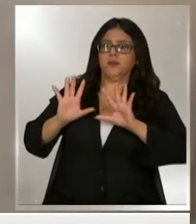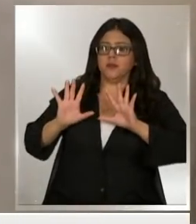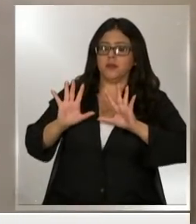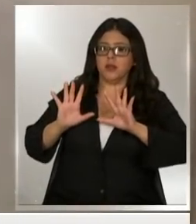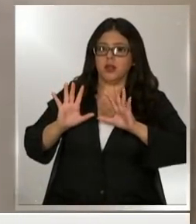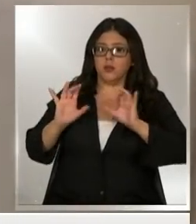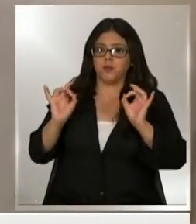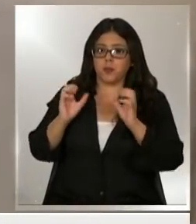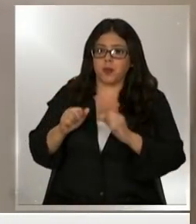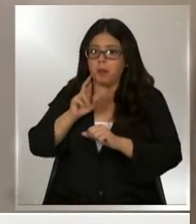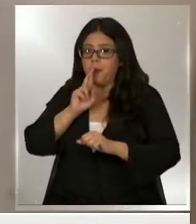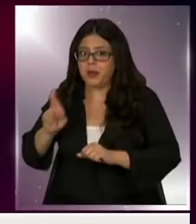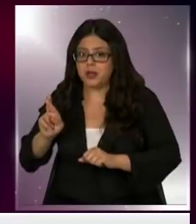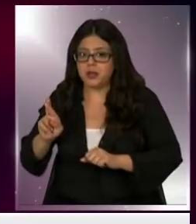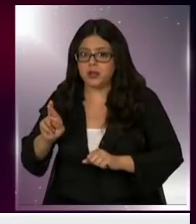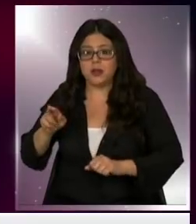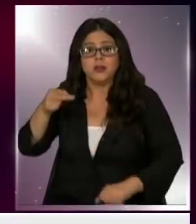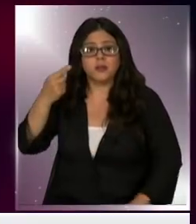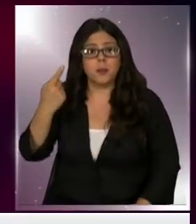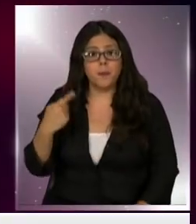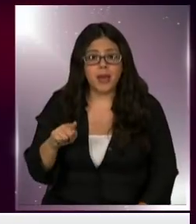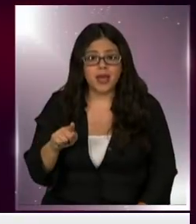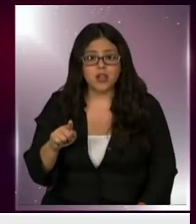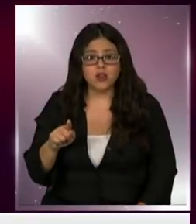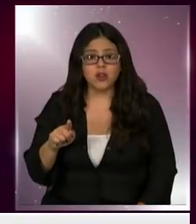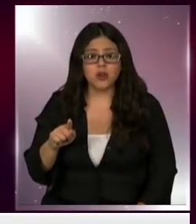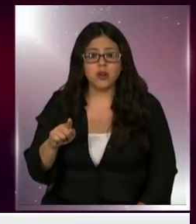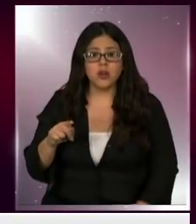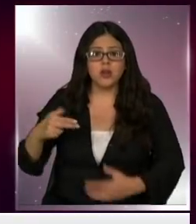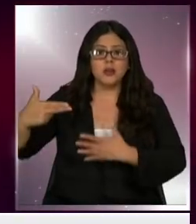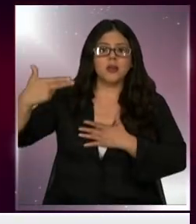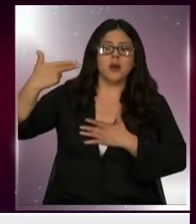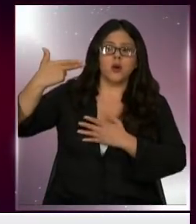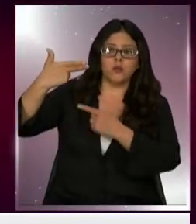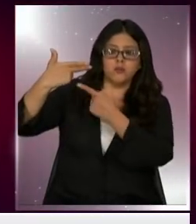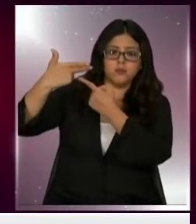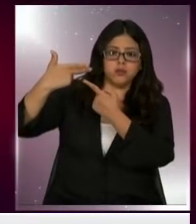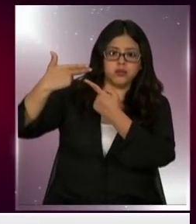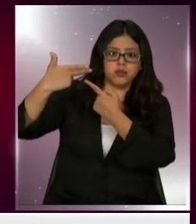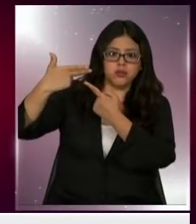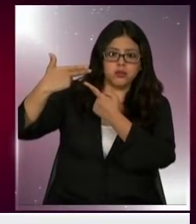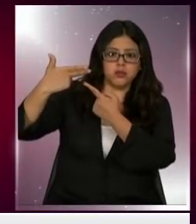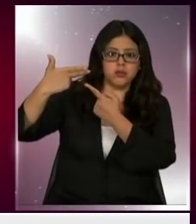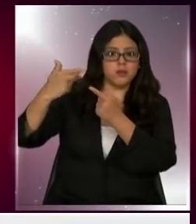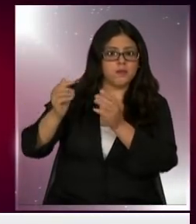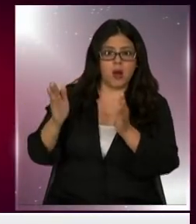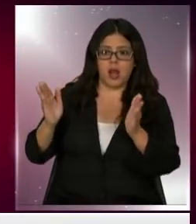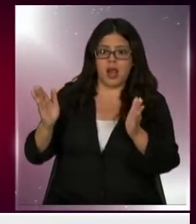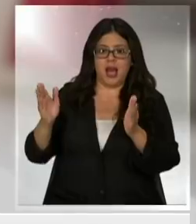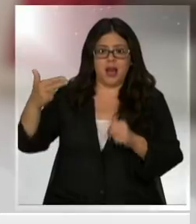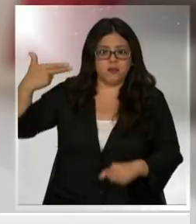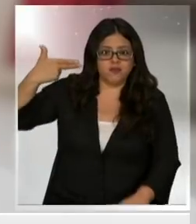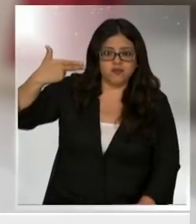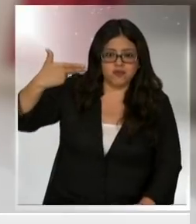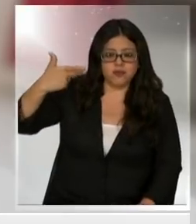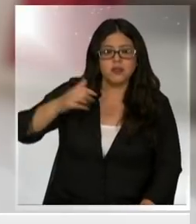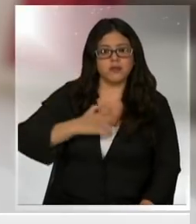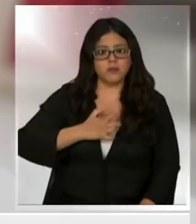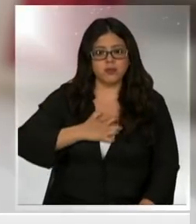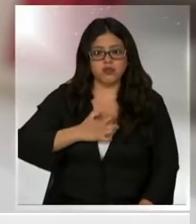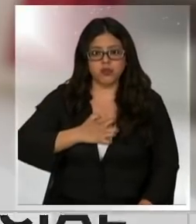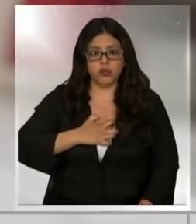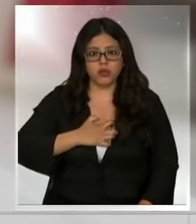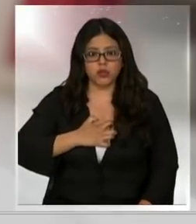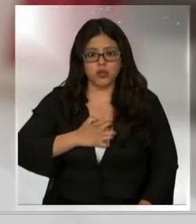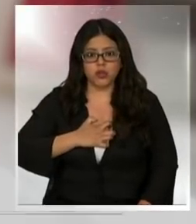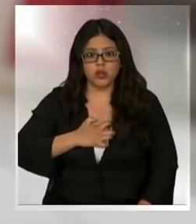poder responder, pero me intimidó el arma de fuego, que era una pistola, era muy grande y me dio susto. Me dio